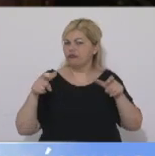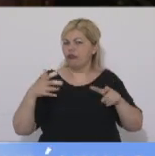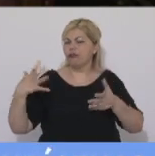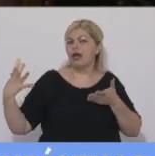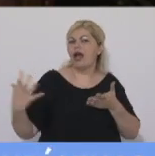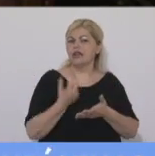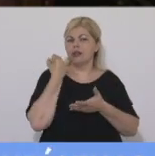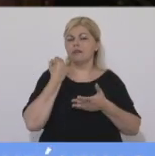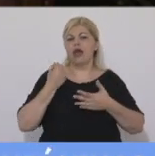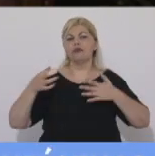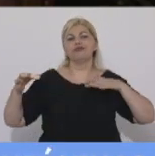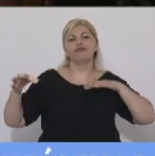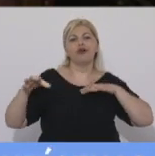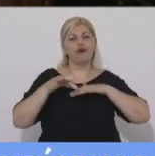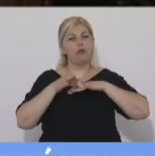compromiso efectivo